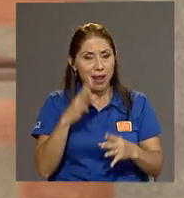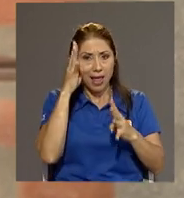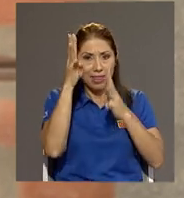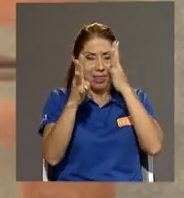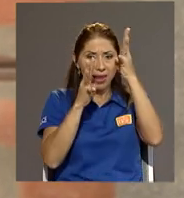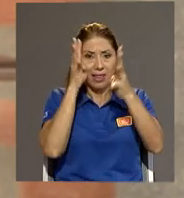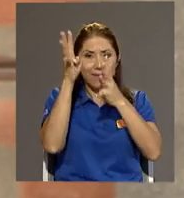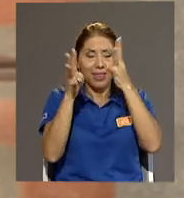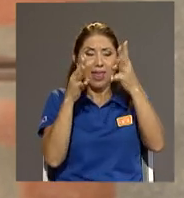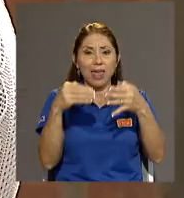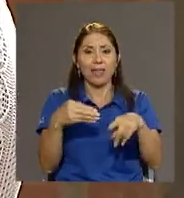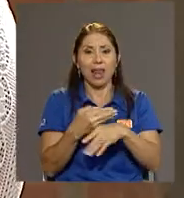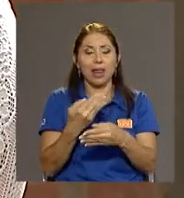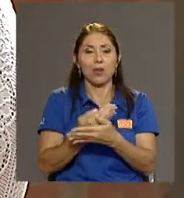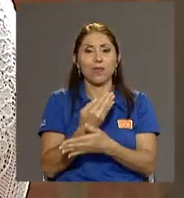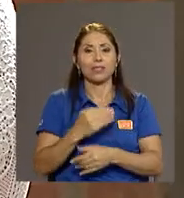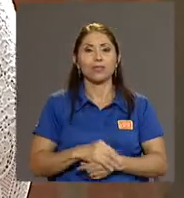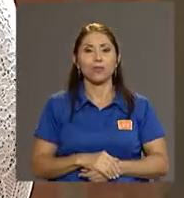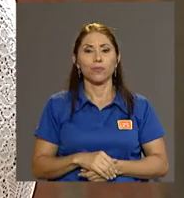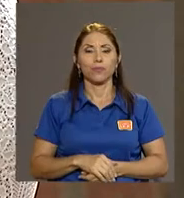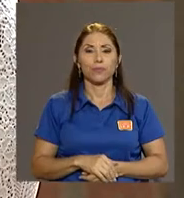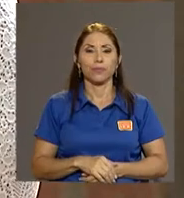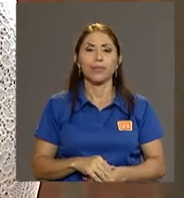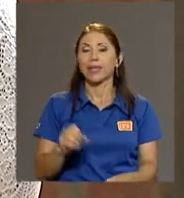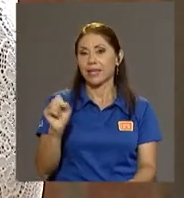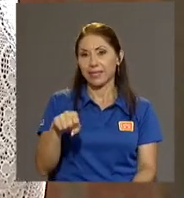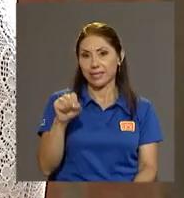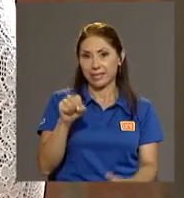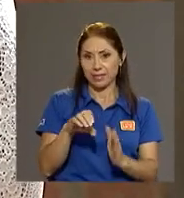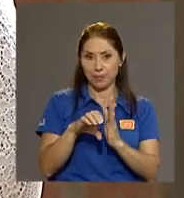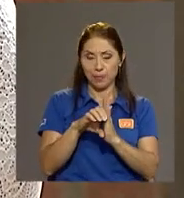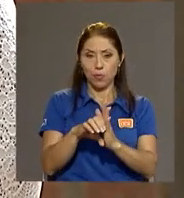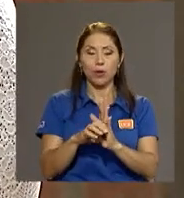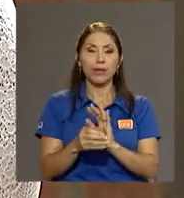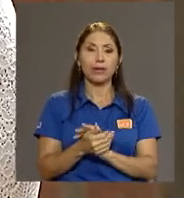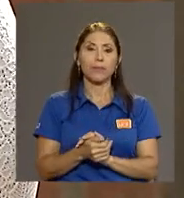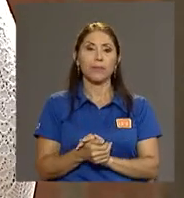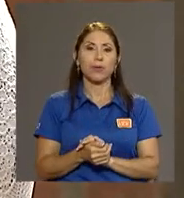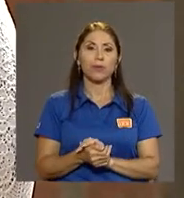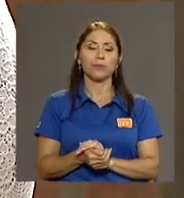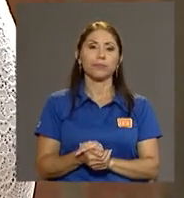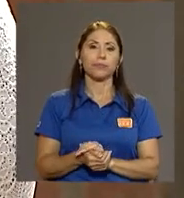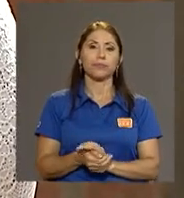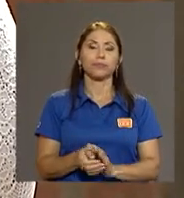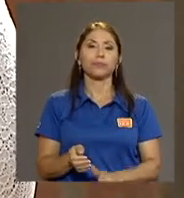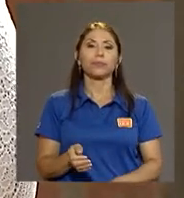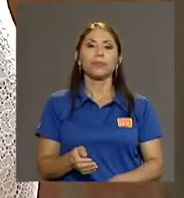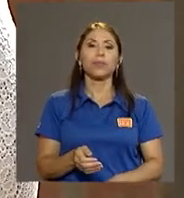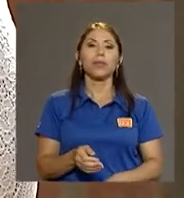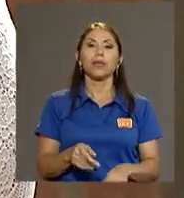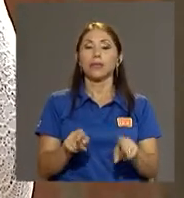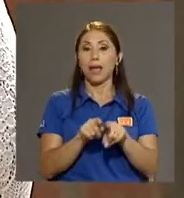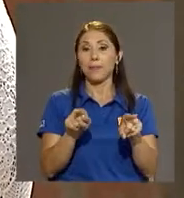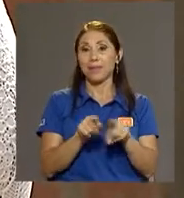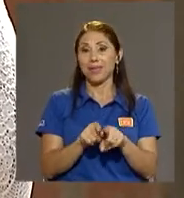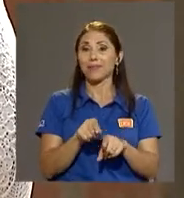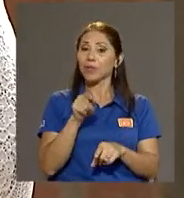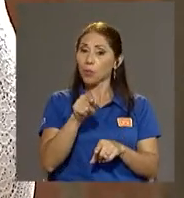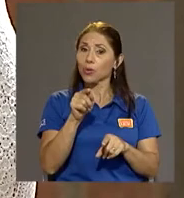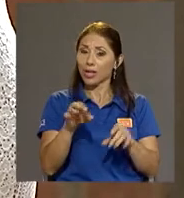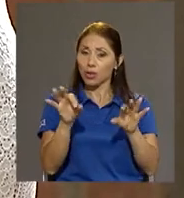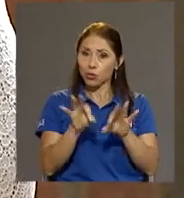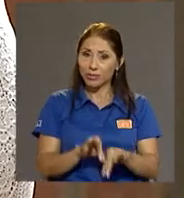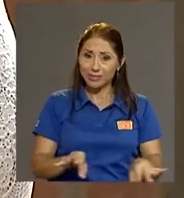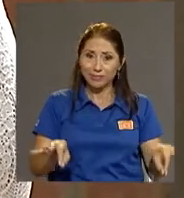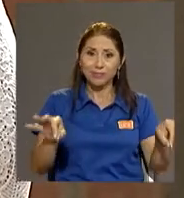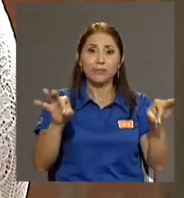creatividad y a la innovación. Sí, por ejemplo, también debido a lo pertinentes y empleables de